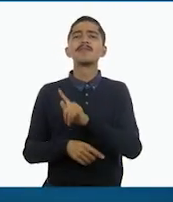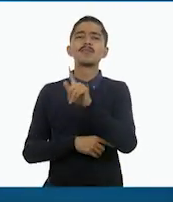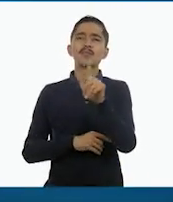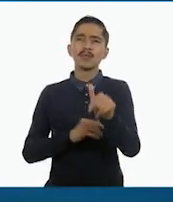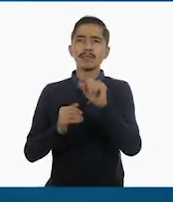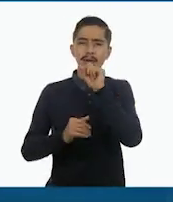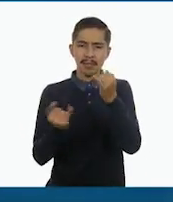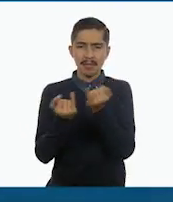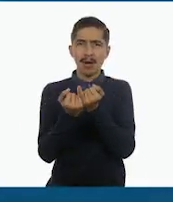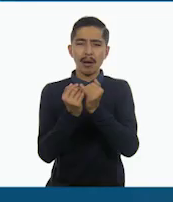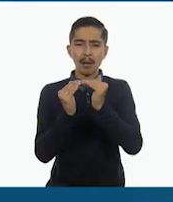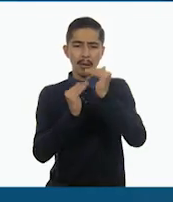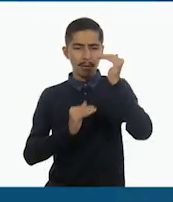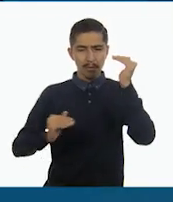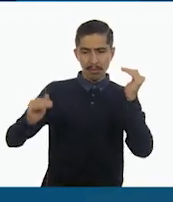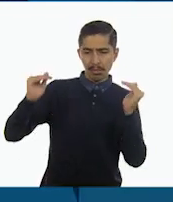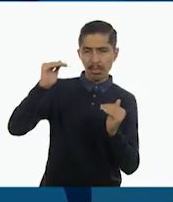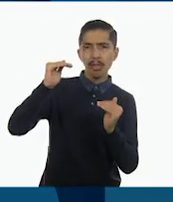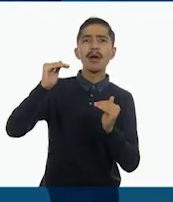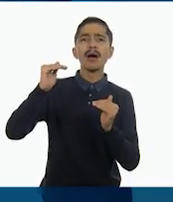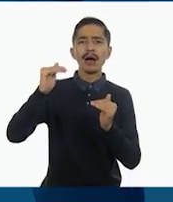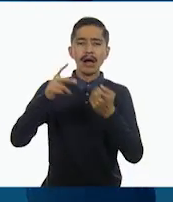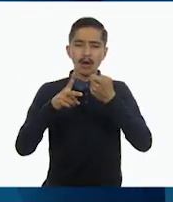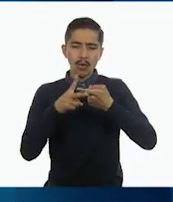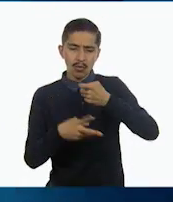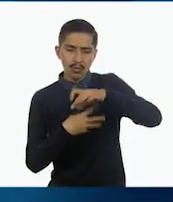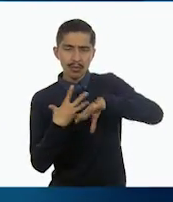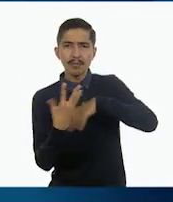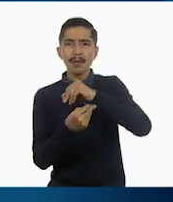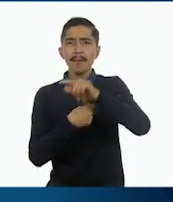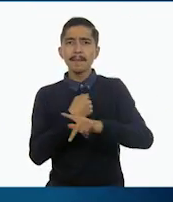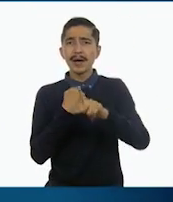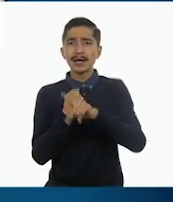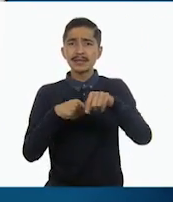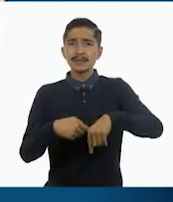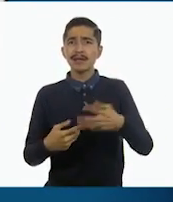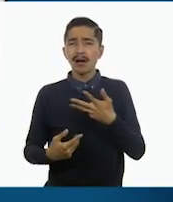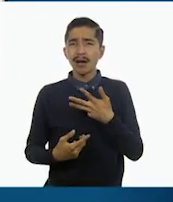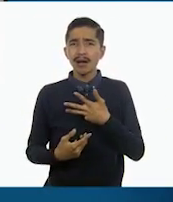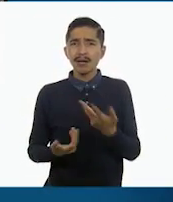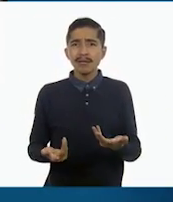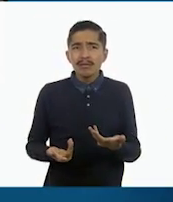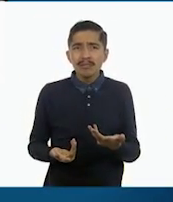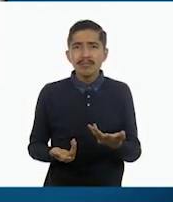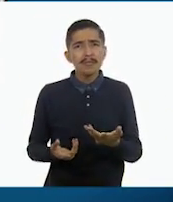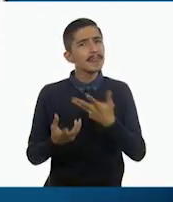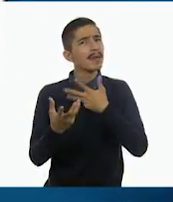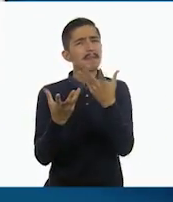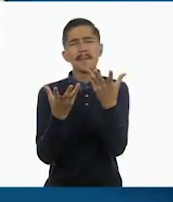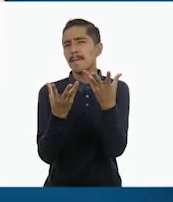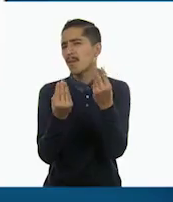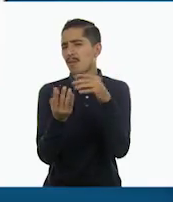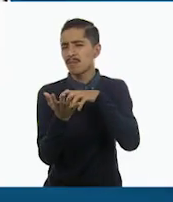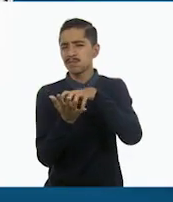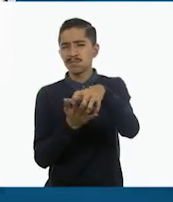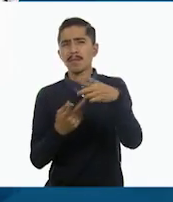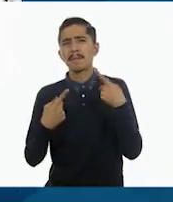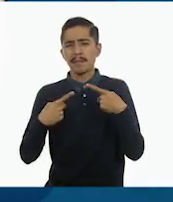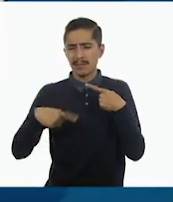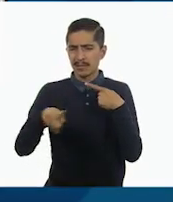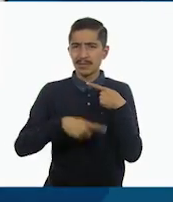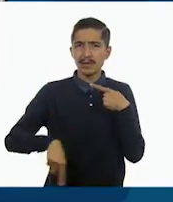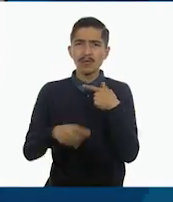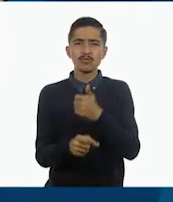gran desigualdad económica que había en el país, donde había mucha gente